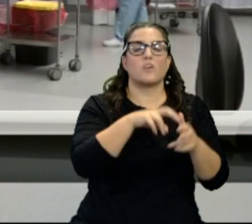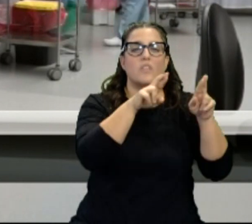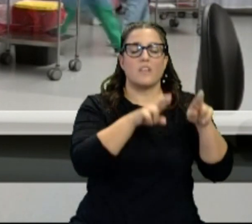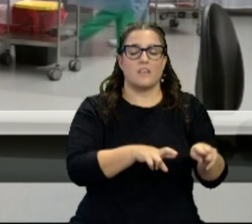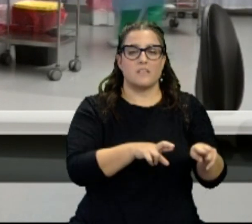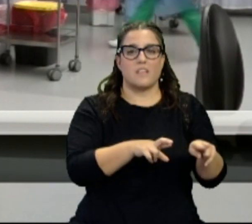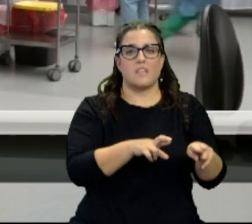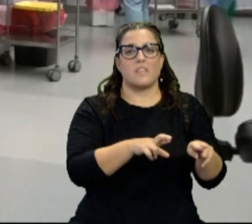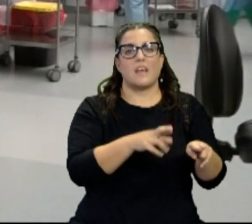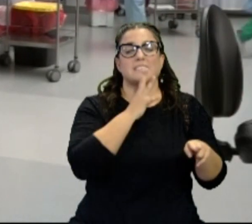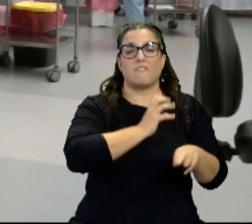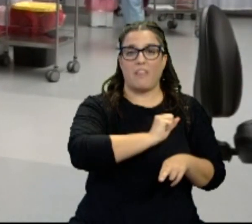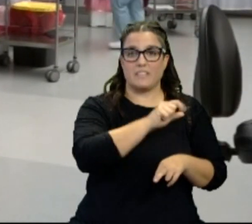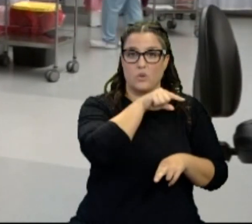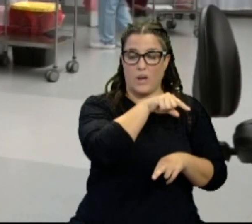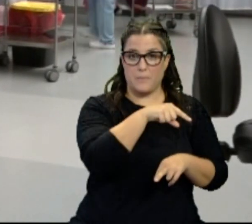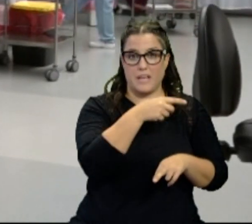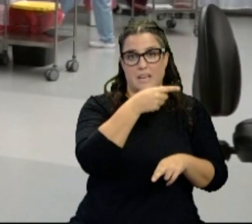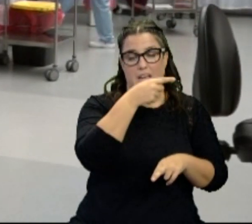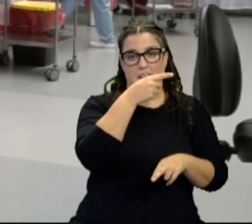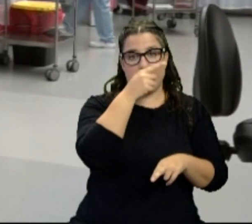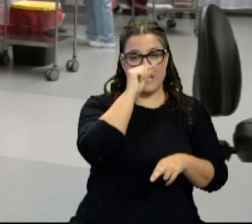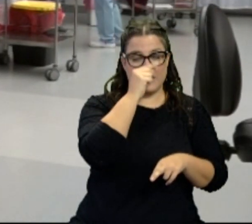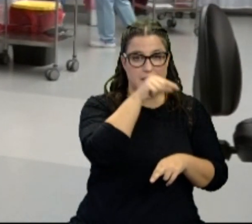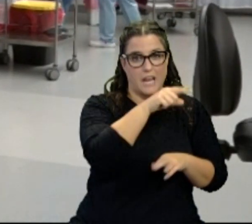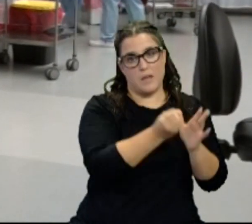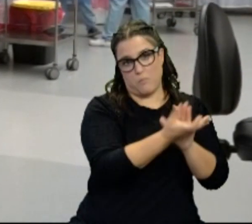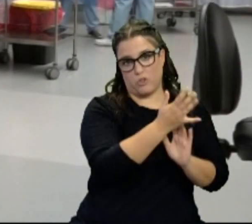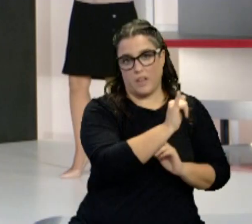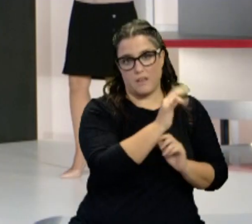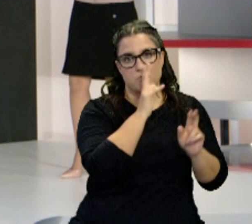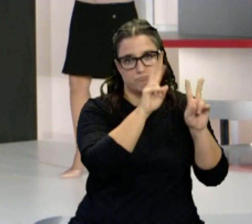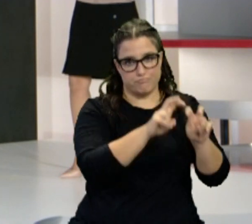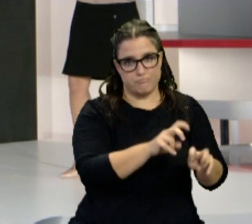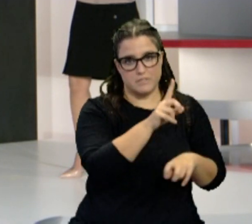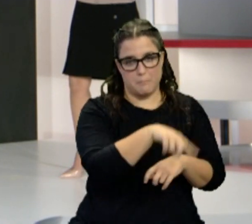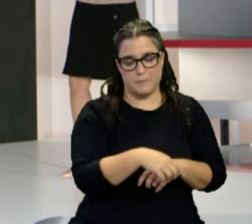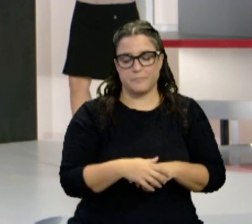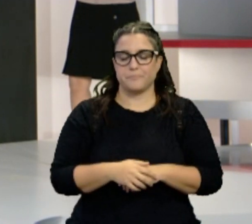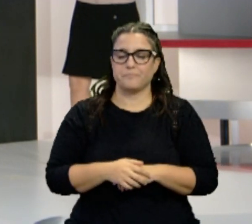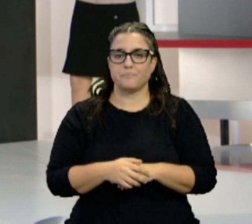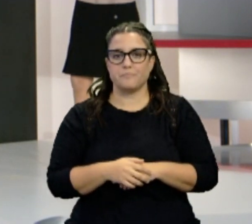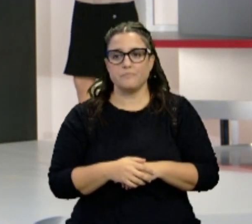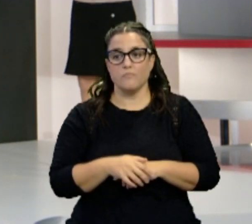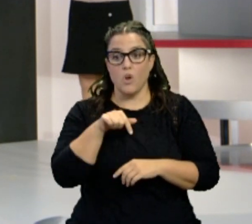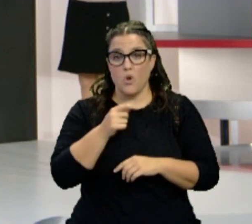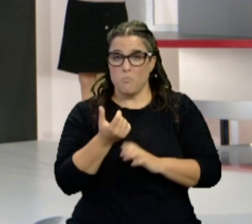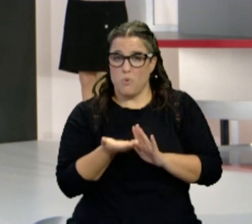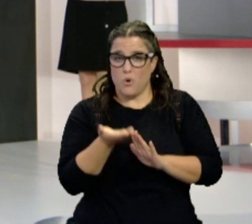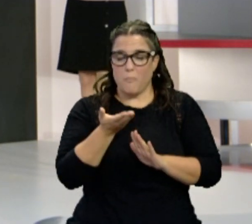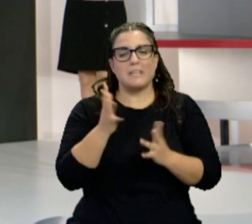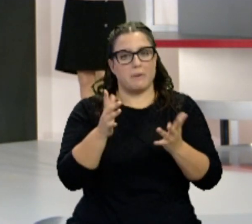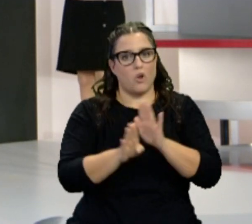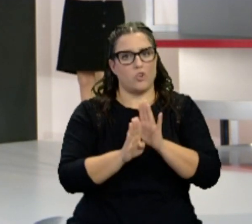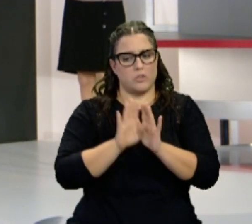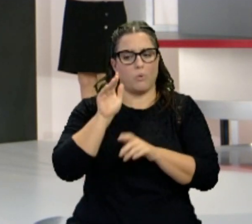de la Chantrea, donde hay un brote. Bueno, y a pesar del repunte de hoy, los contagios siguen a la